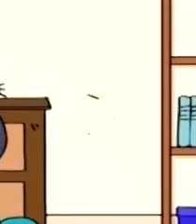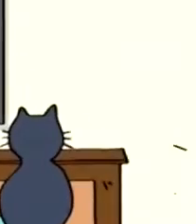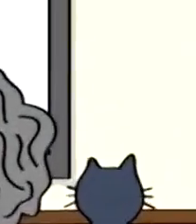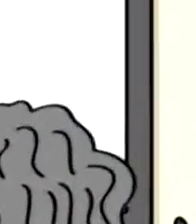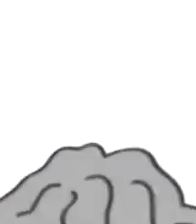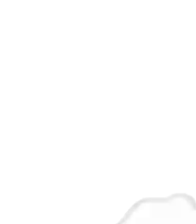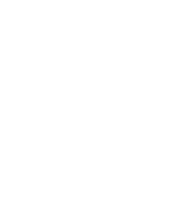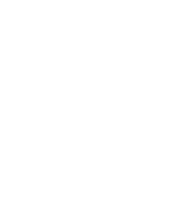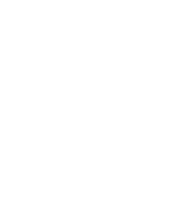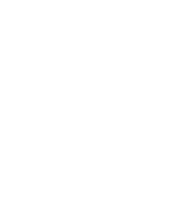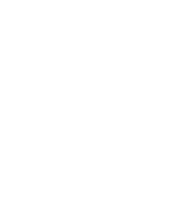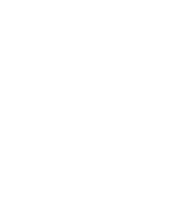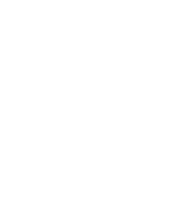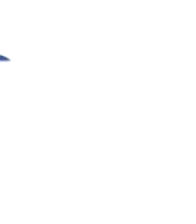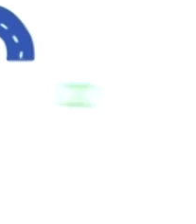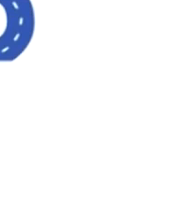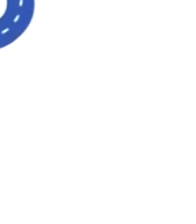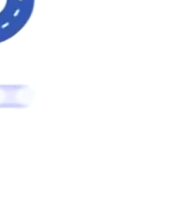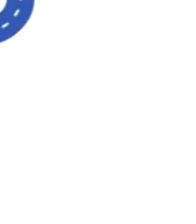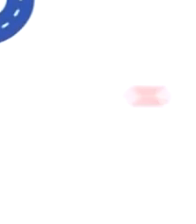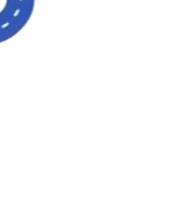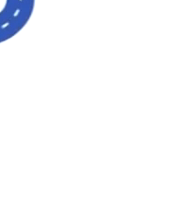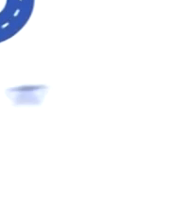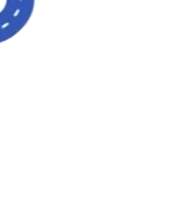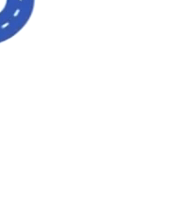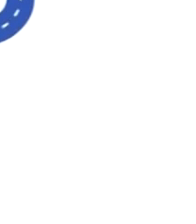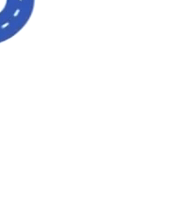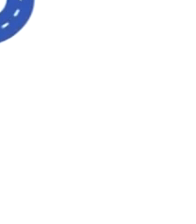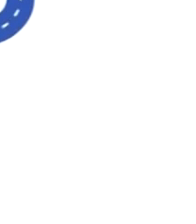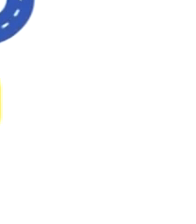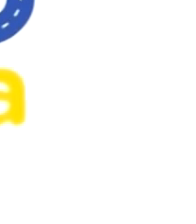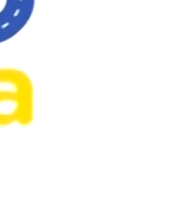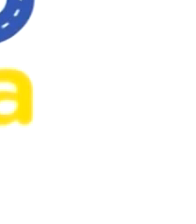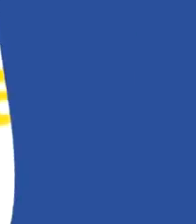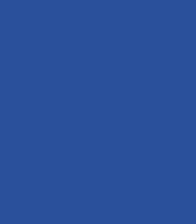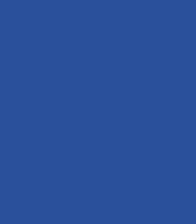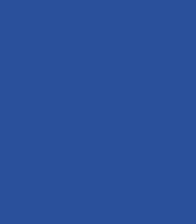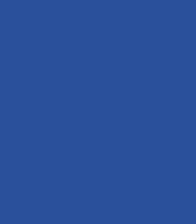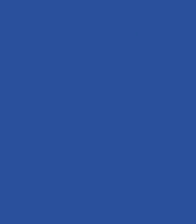Aprendo en Casa, una iniciativa del Ministerio de Educación.